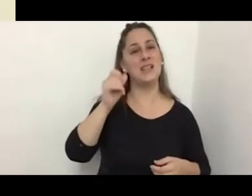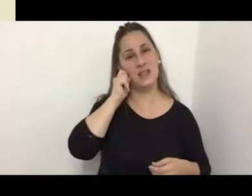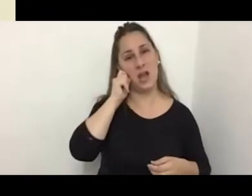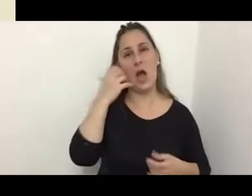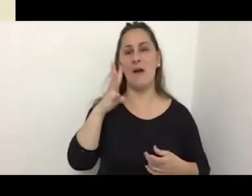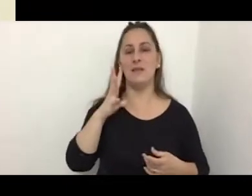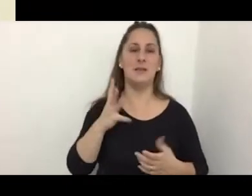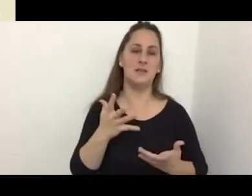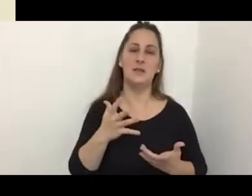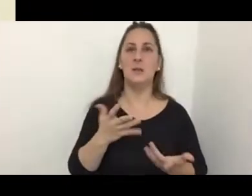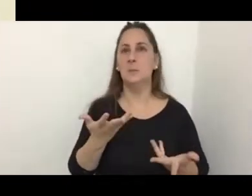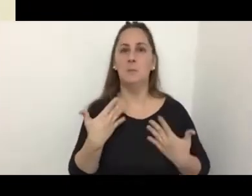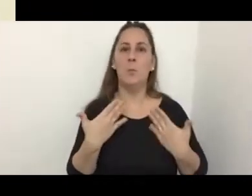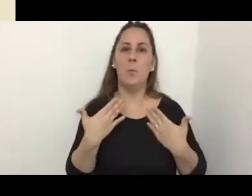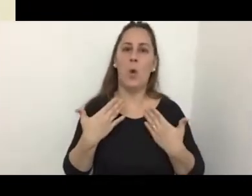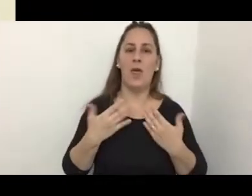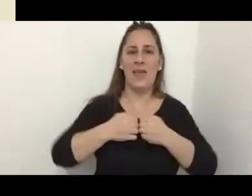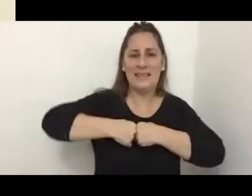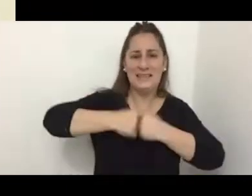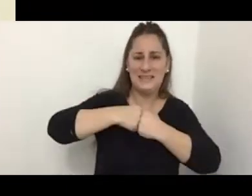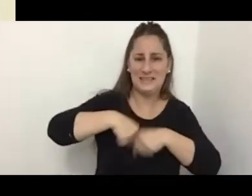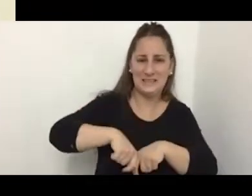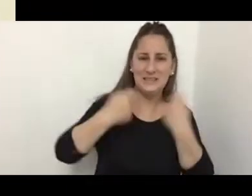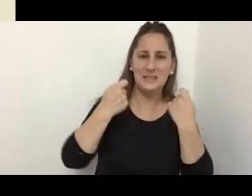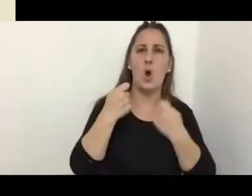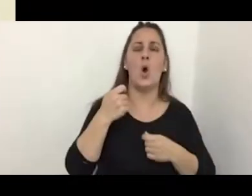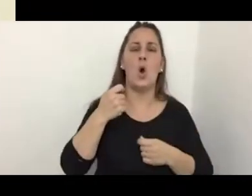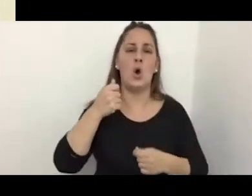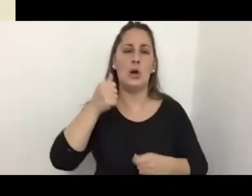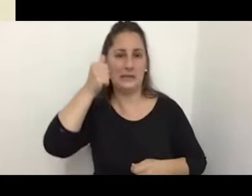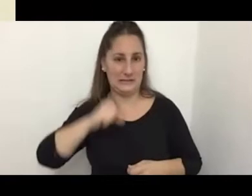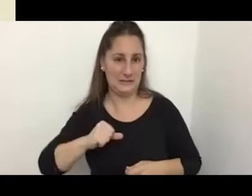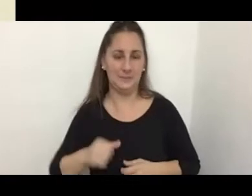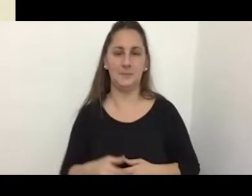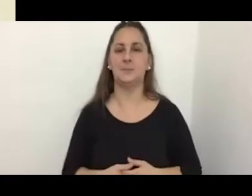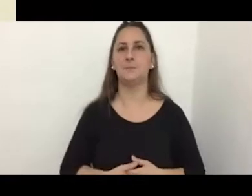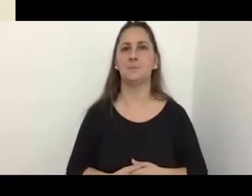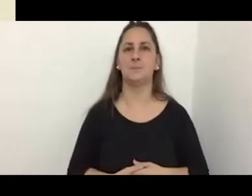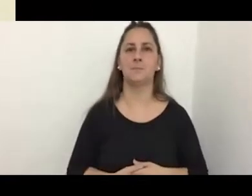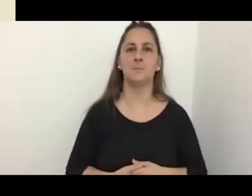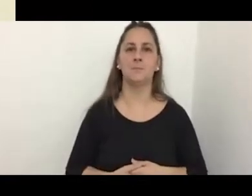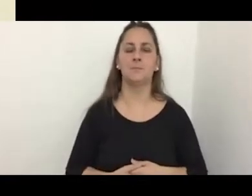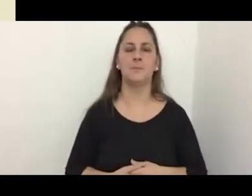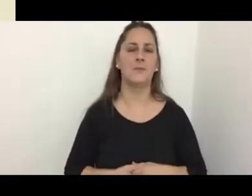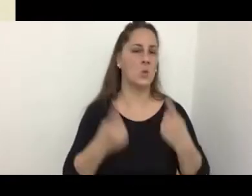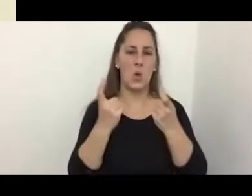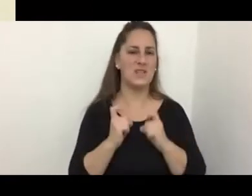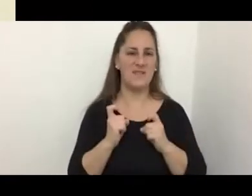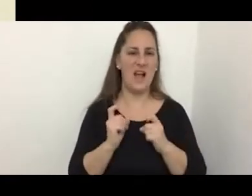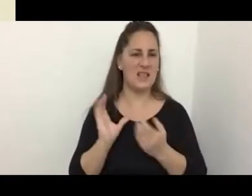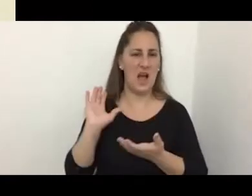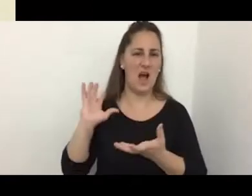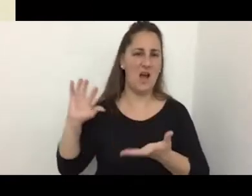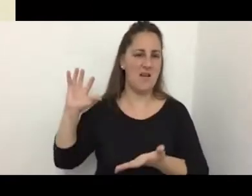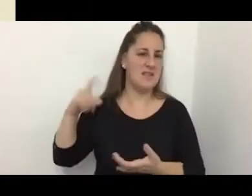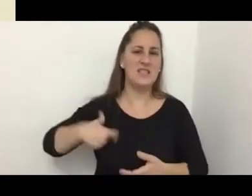rompía alguna articulación o tenía algún otro tipo de tema. No hace falta que esté la organización sindical ahí porque la iniciativa